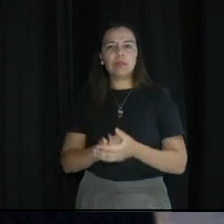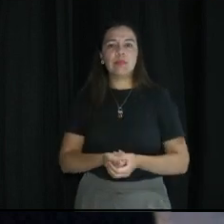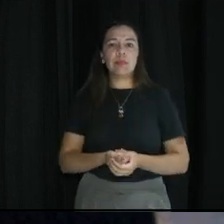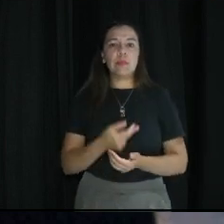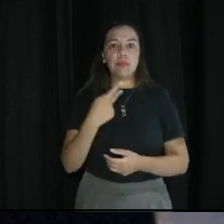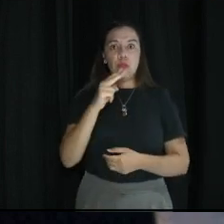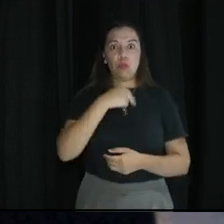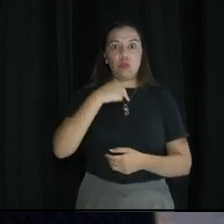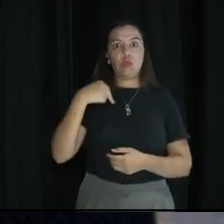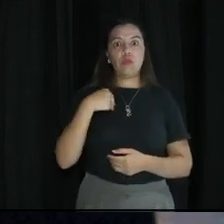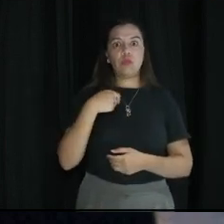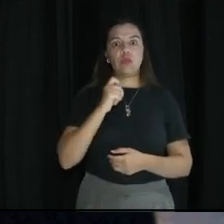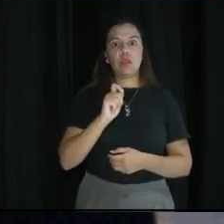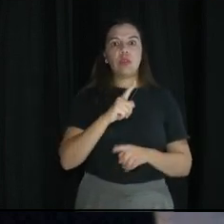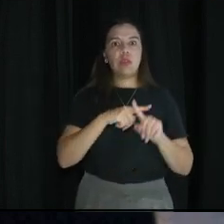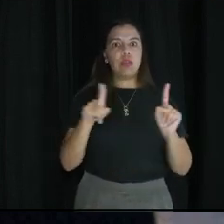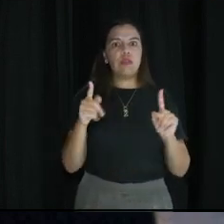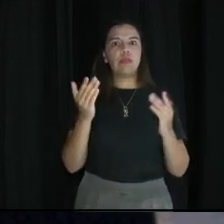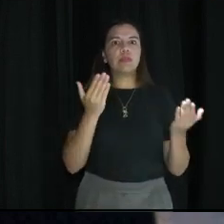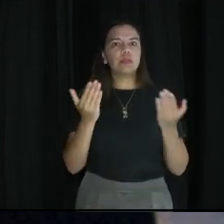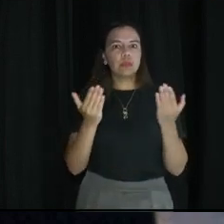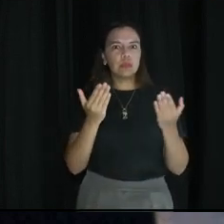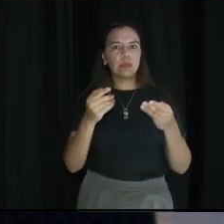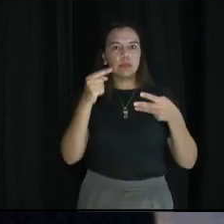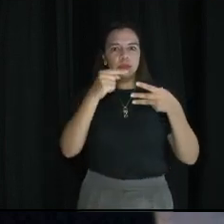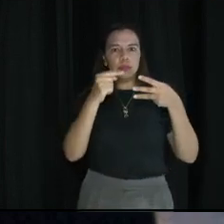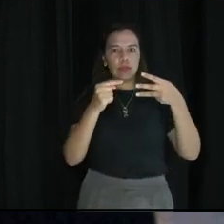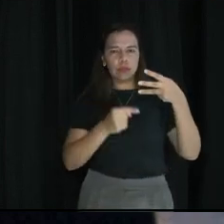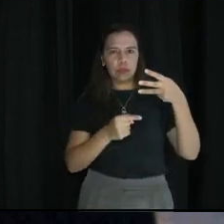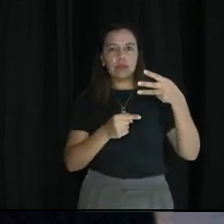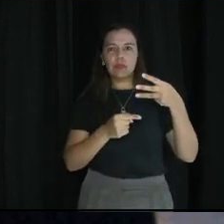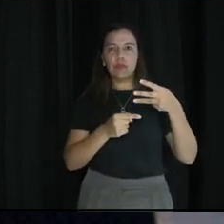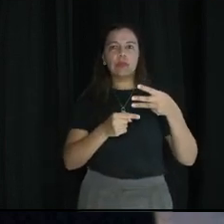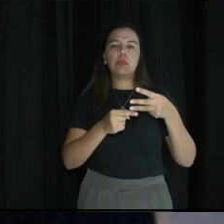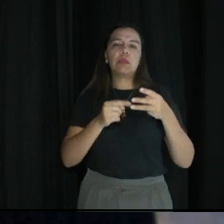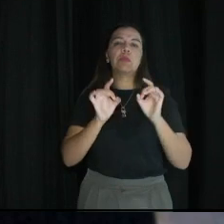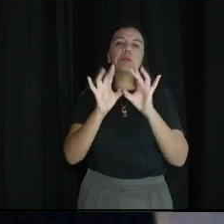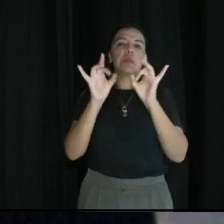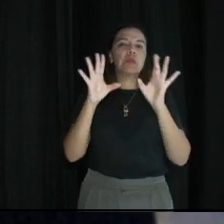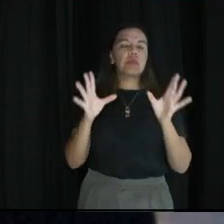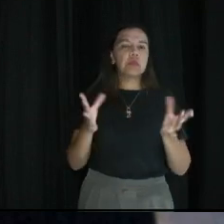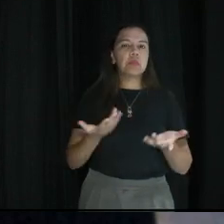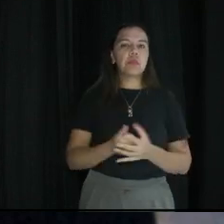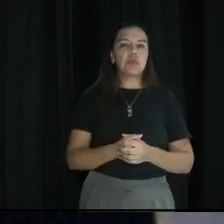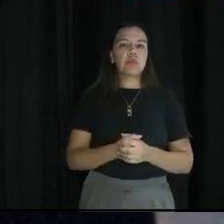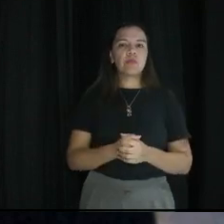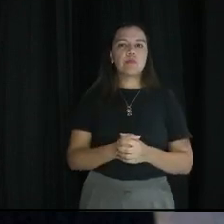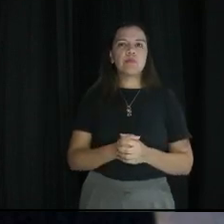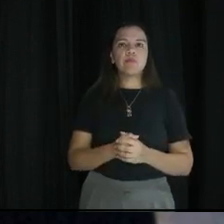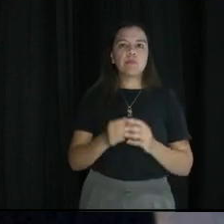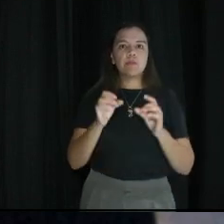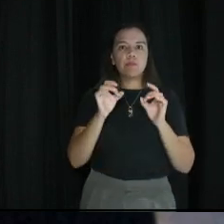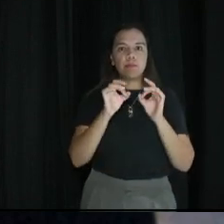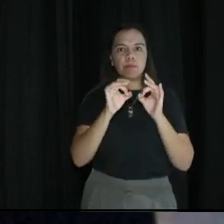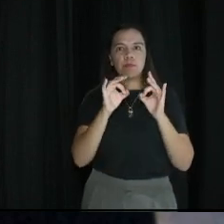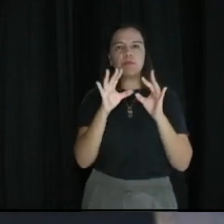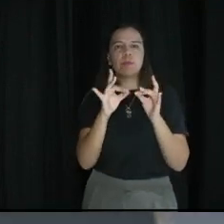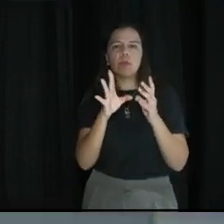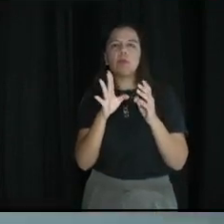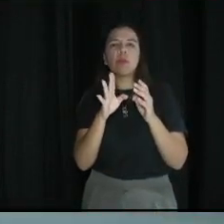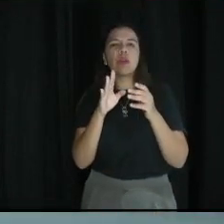nosotros la diferenciación de los mismos la hemos citado en casos muy prácticos, casos realmente de un lenguaje